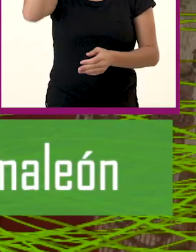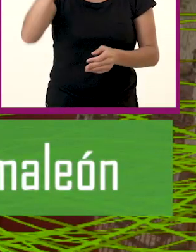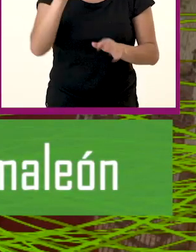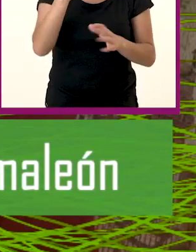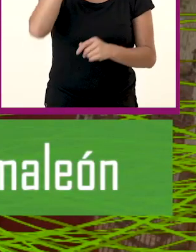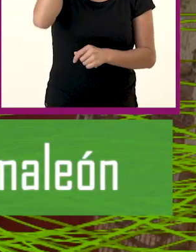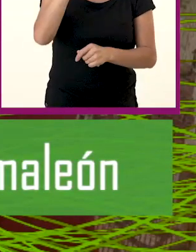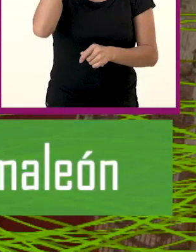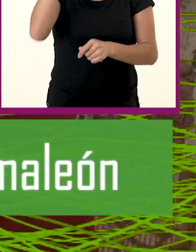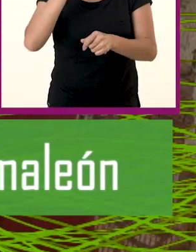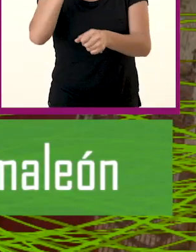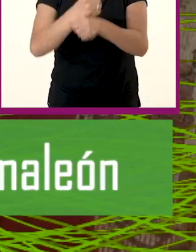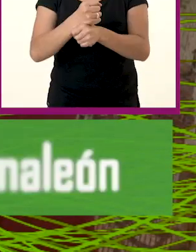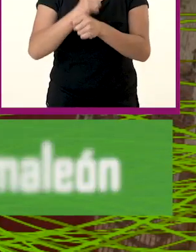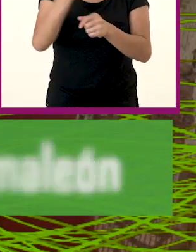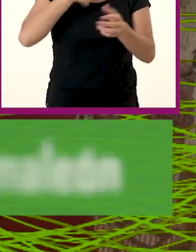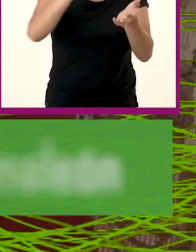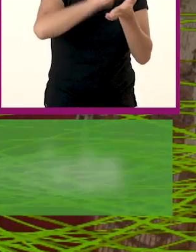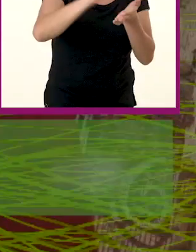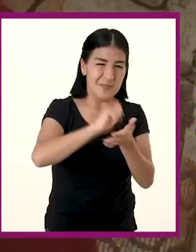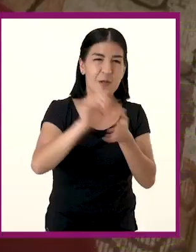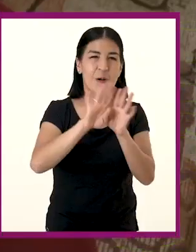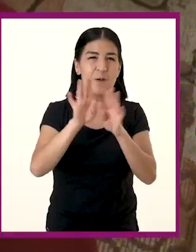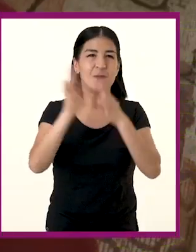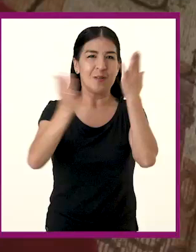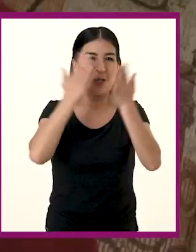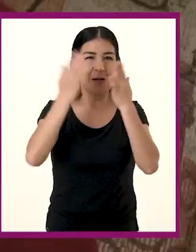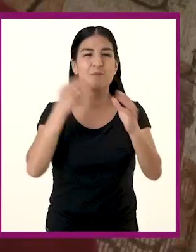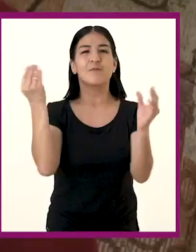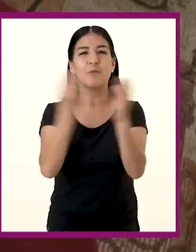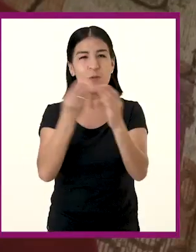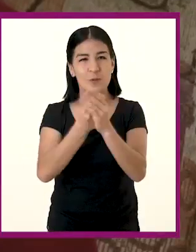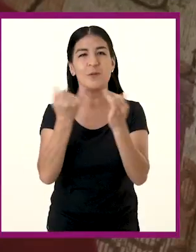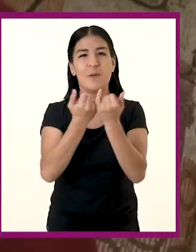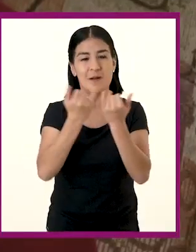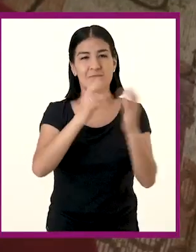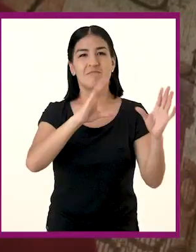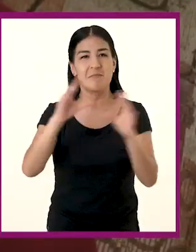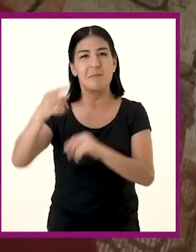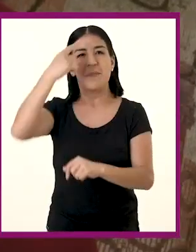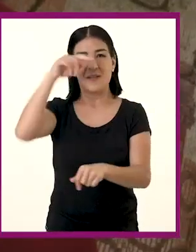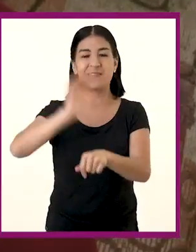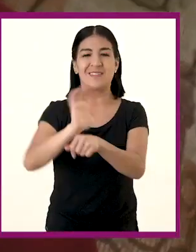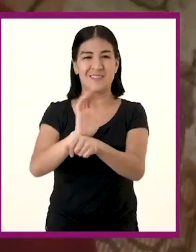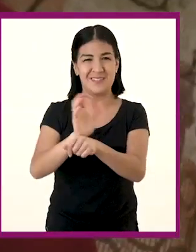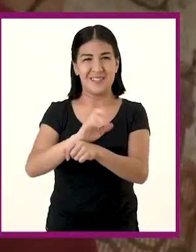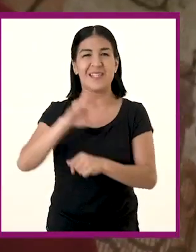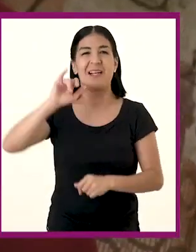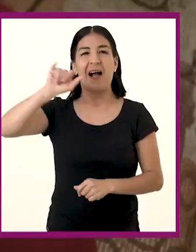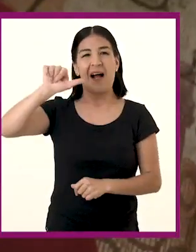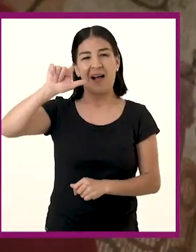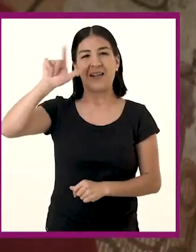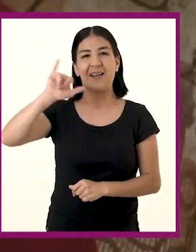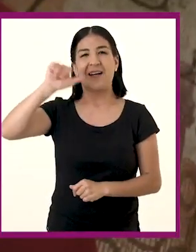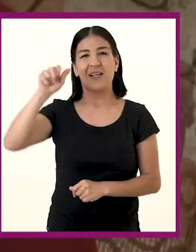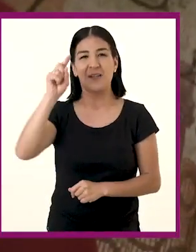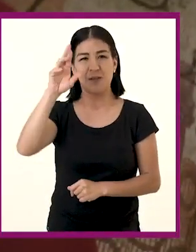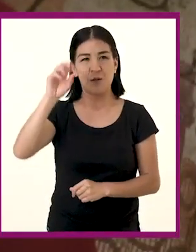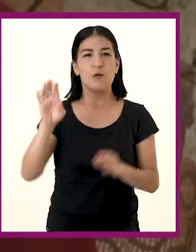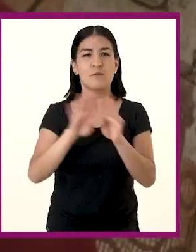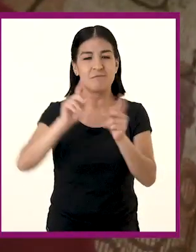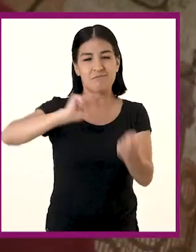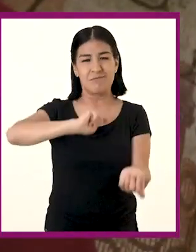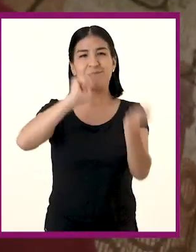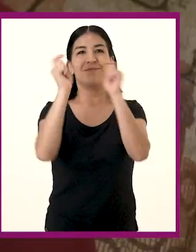unos cuantos años. Ahí tendría como unos 4 o 5 años de haber trabajado el tema. Dar un curso que se llamaba Cine de Alejandro Jodorowsky,